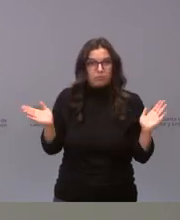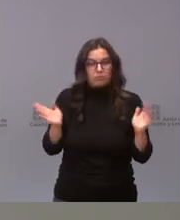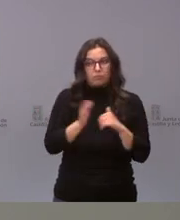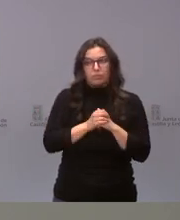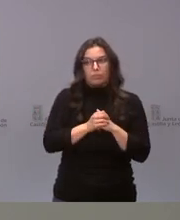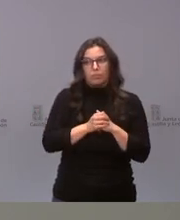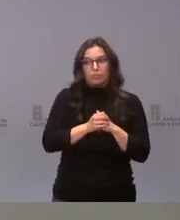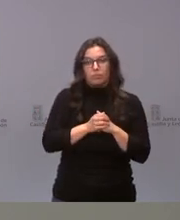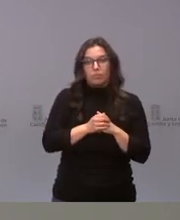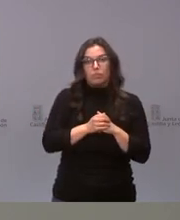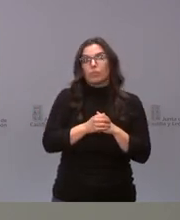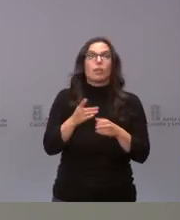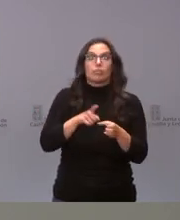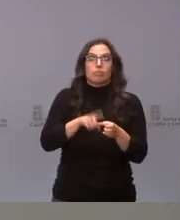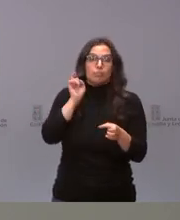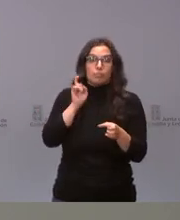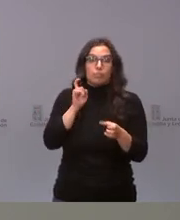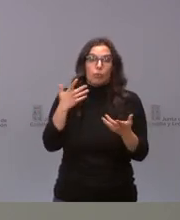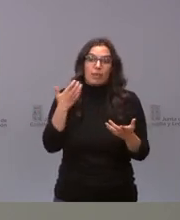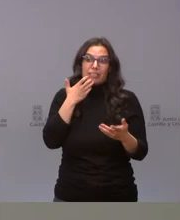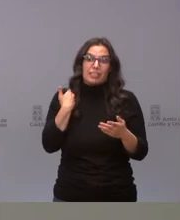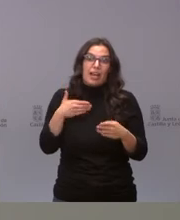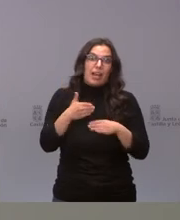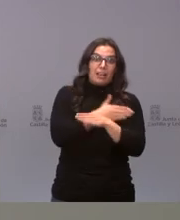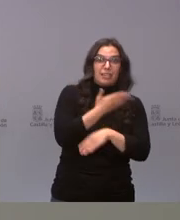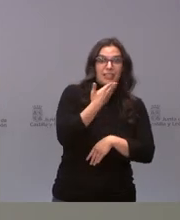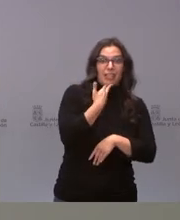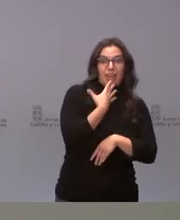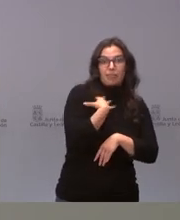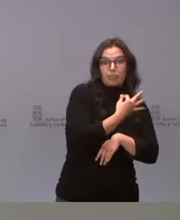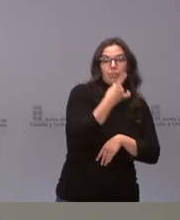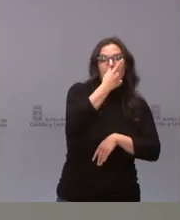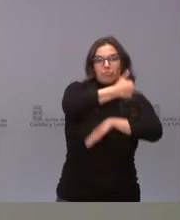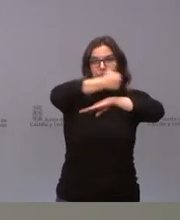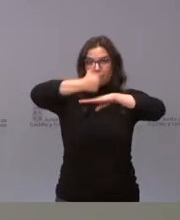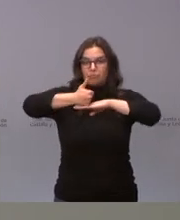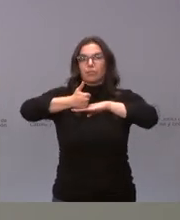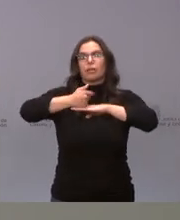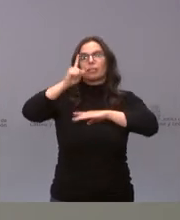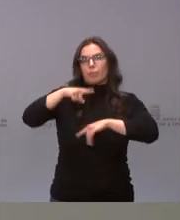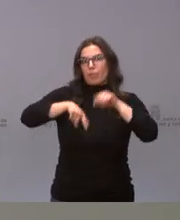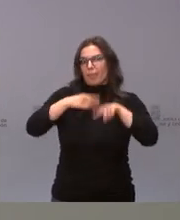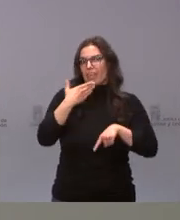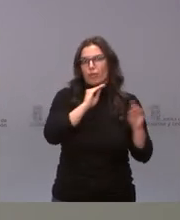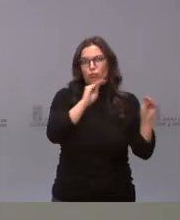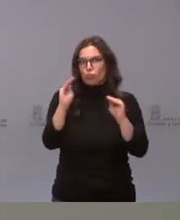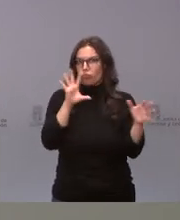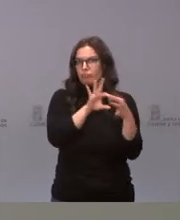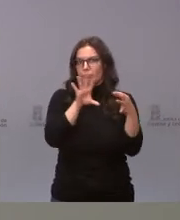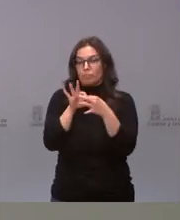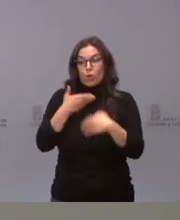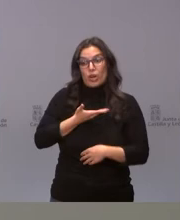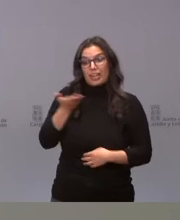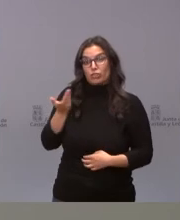no entrábamos ahí éramos los que nos hemos vacunado por edad y los altos cargos que se vacunarán también por edad. Pero el resto de